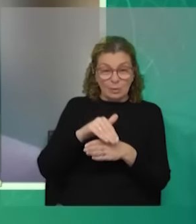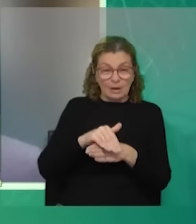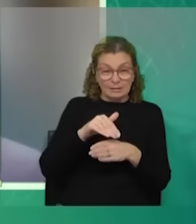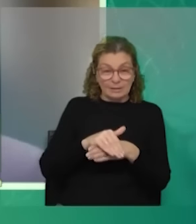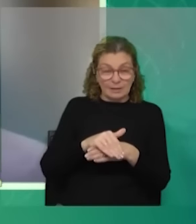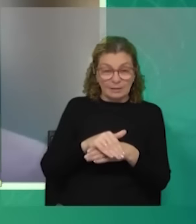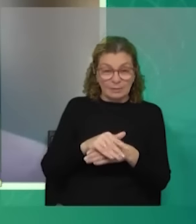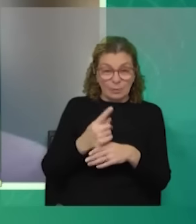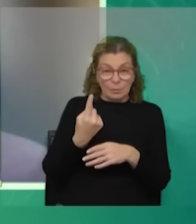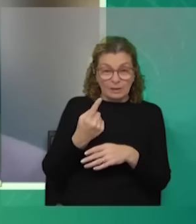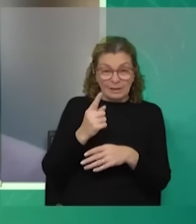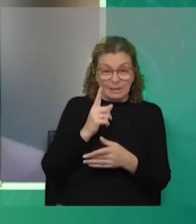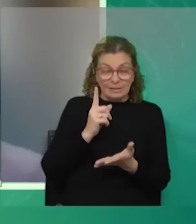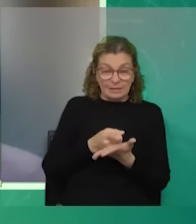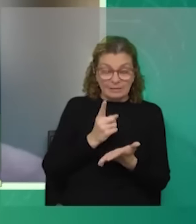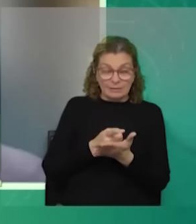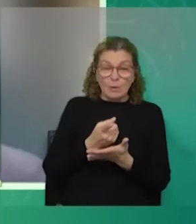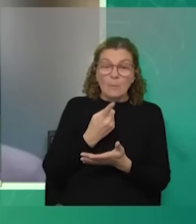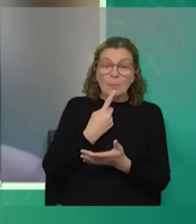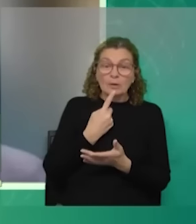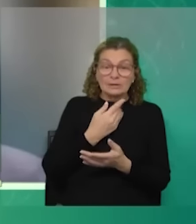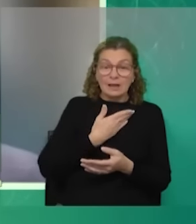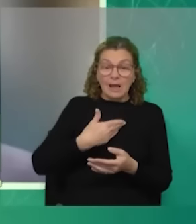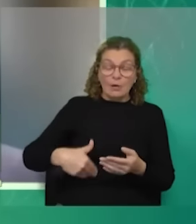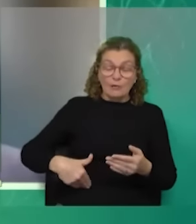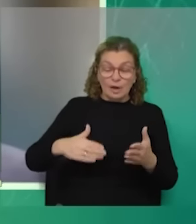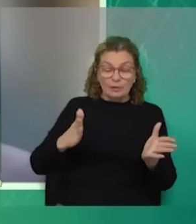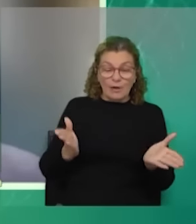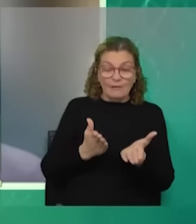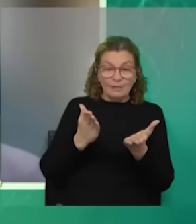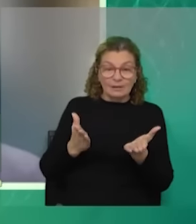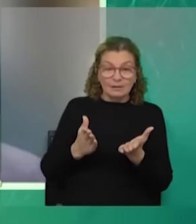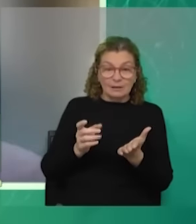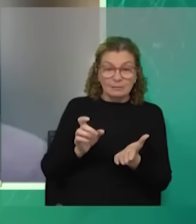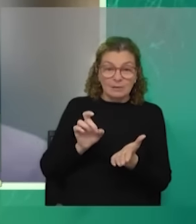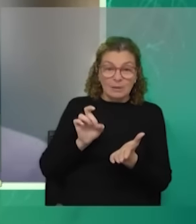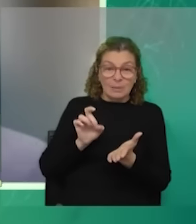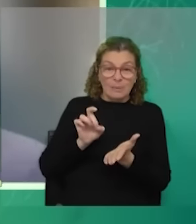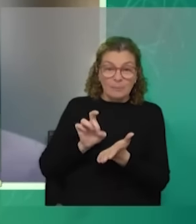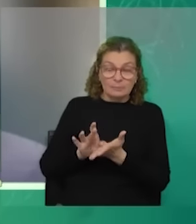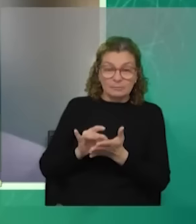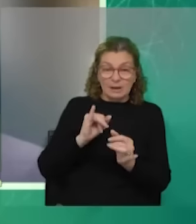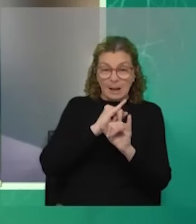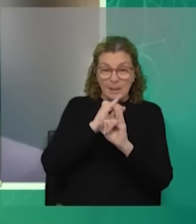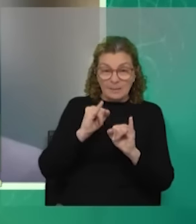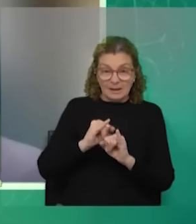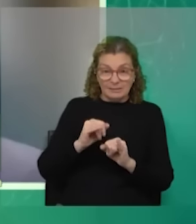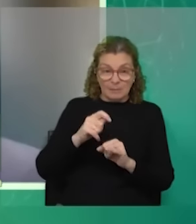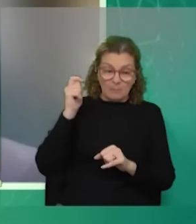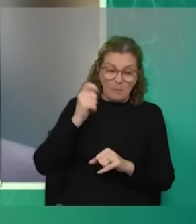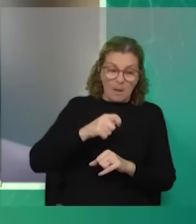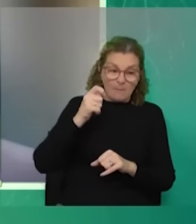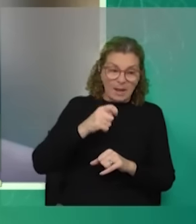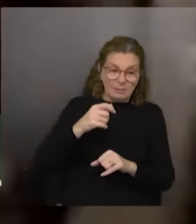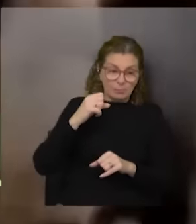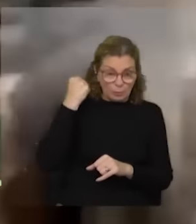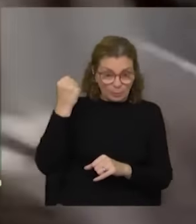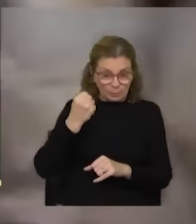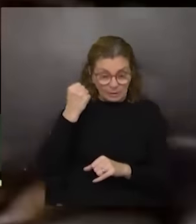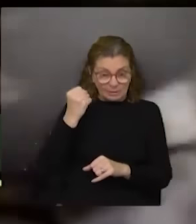Hub una decisión política del gobierno Nacional de avanzar en un desalojo de la plaza con una represión brutal